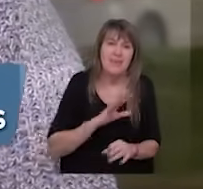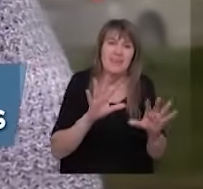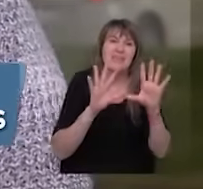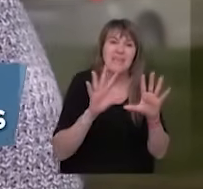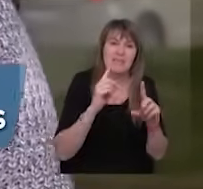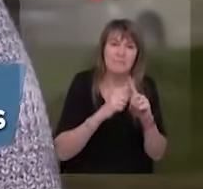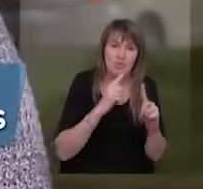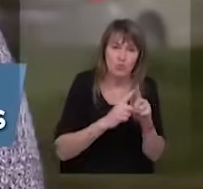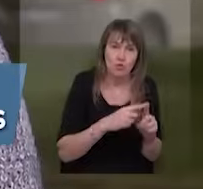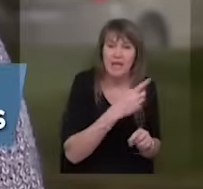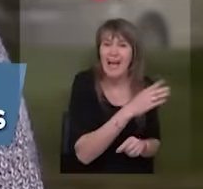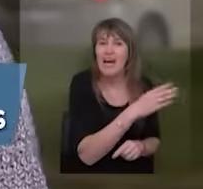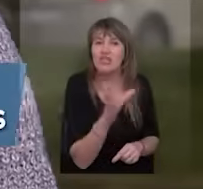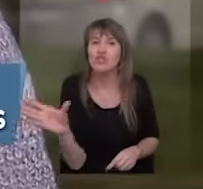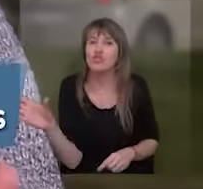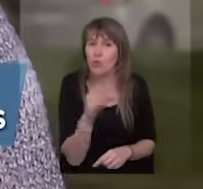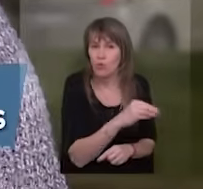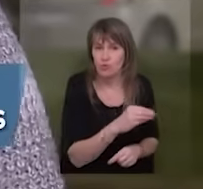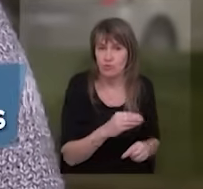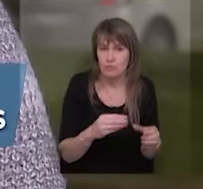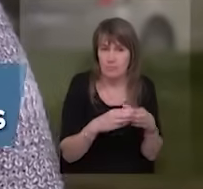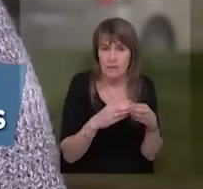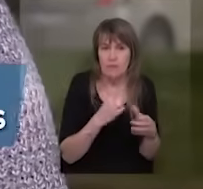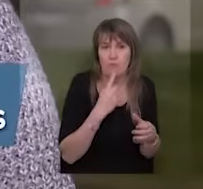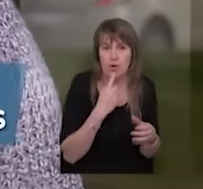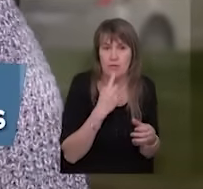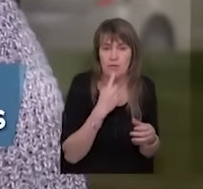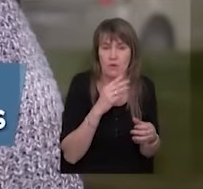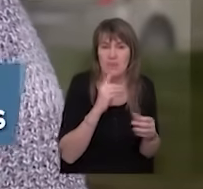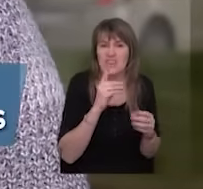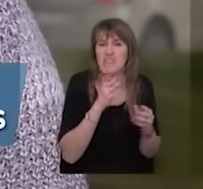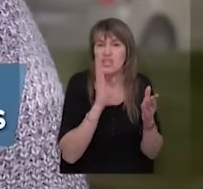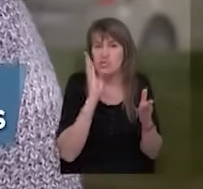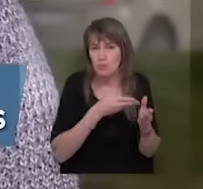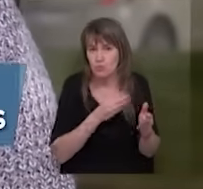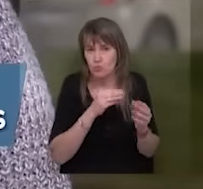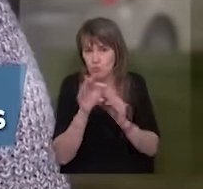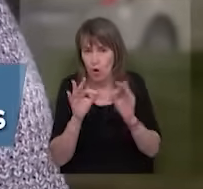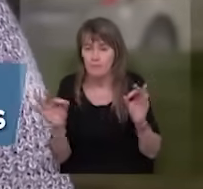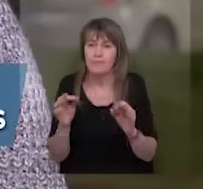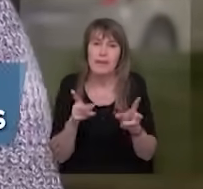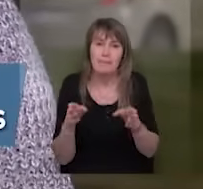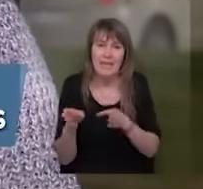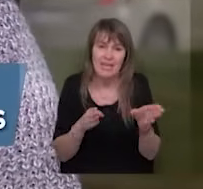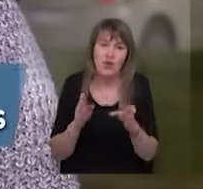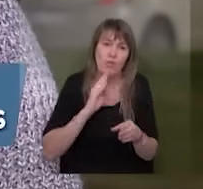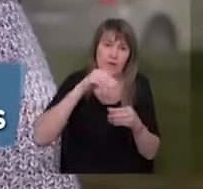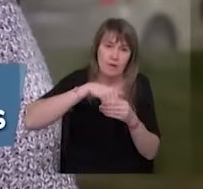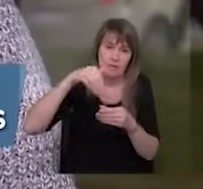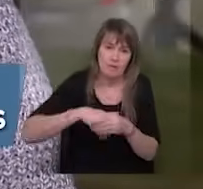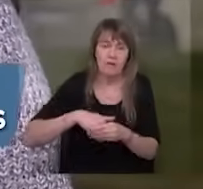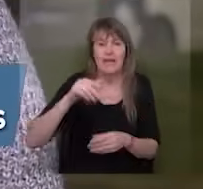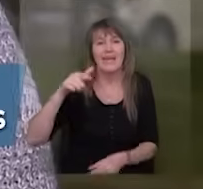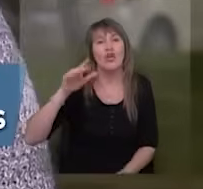los partidos políticos y se establecía también una forma de distribución eso daba que en periodos electorales por ejemplo las elecciones de